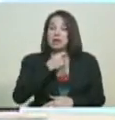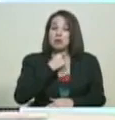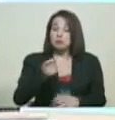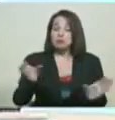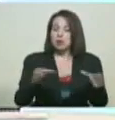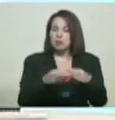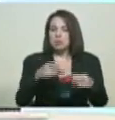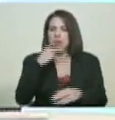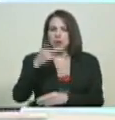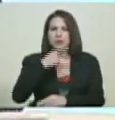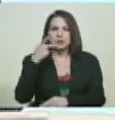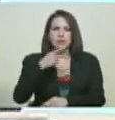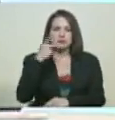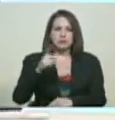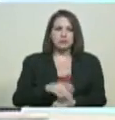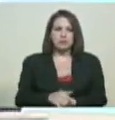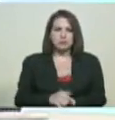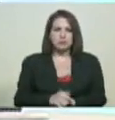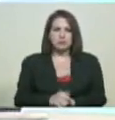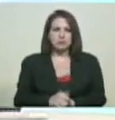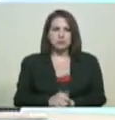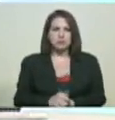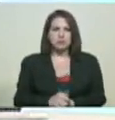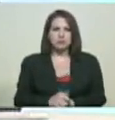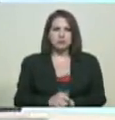una sigla de un movimiento